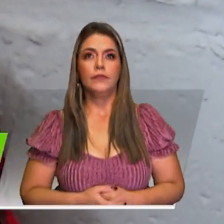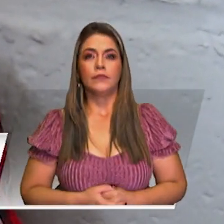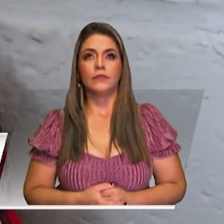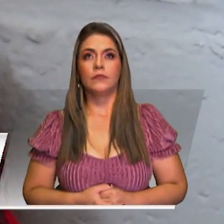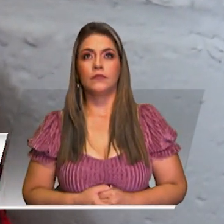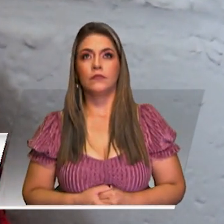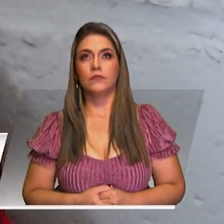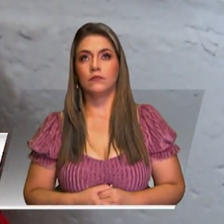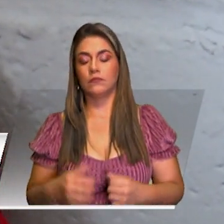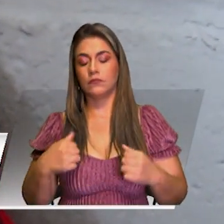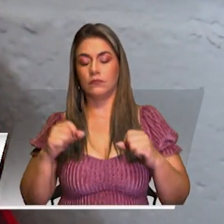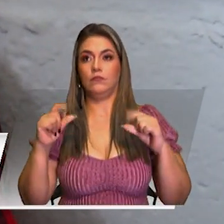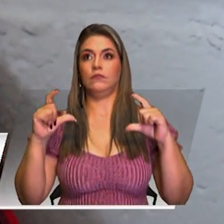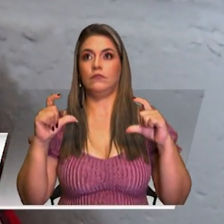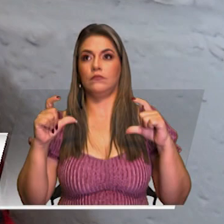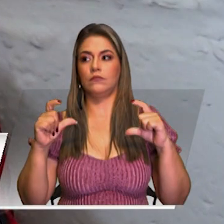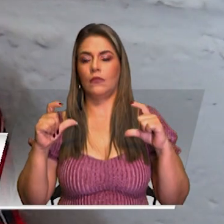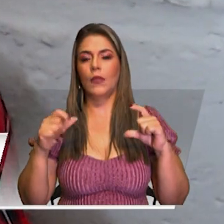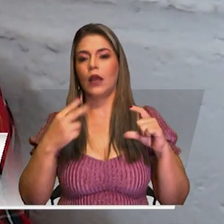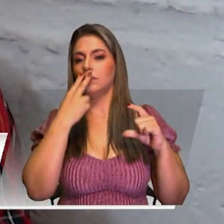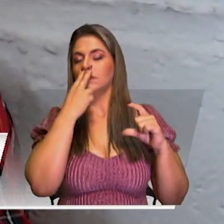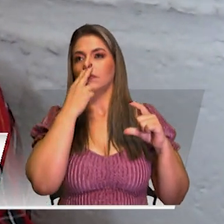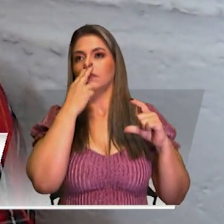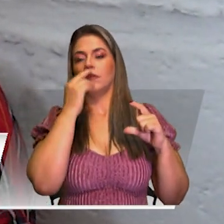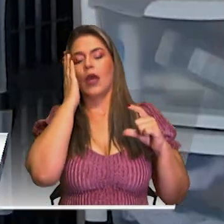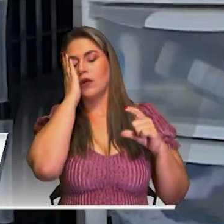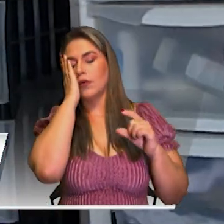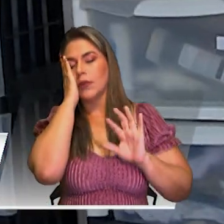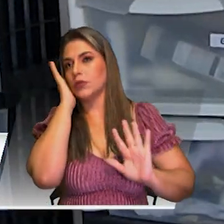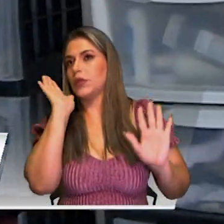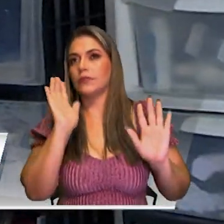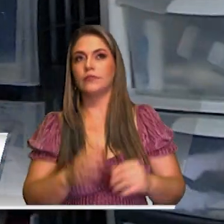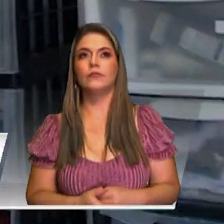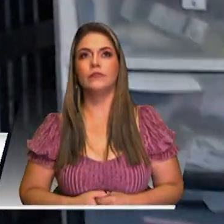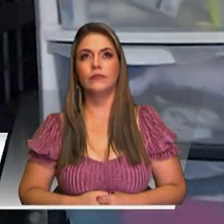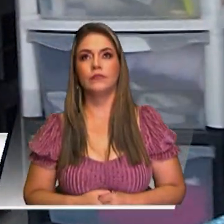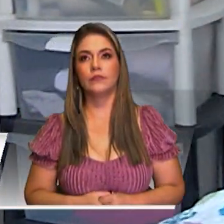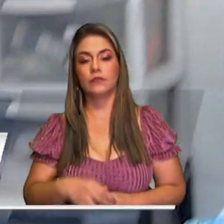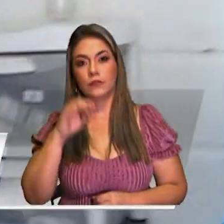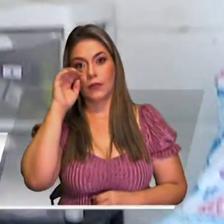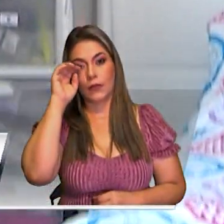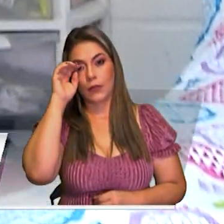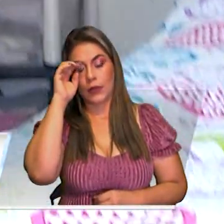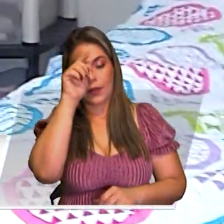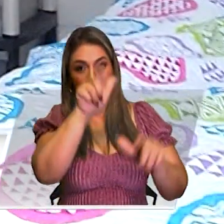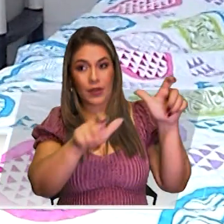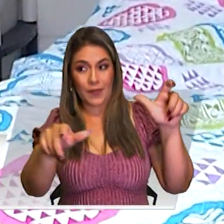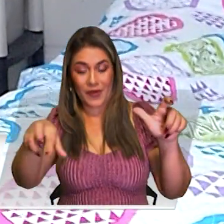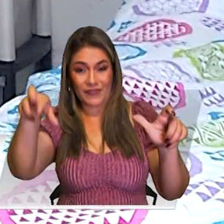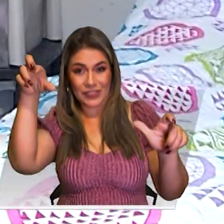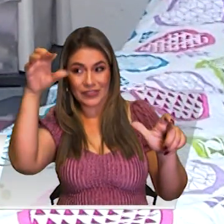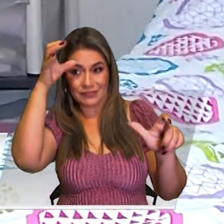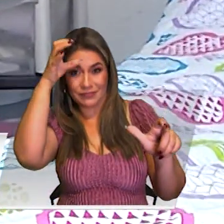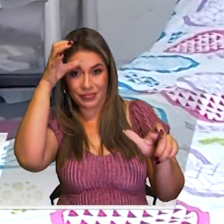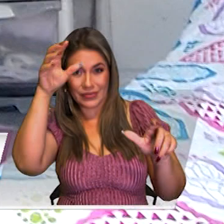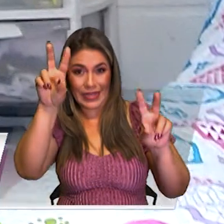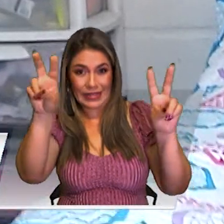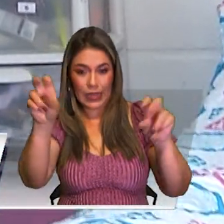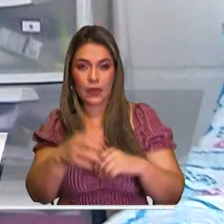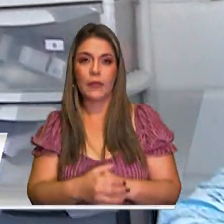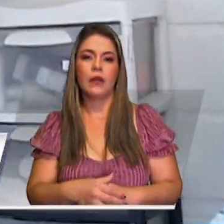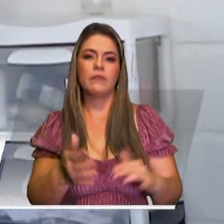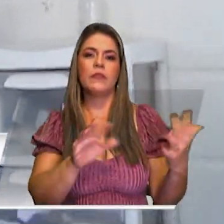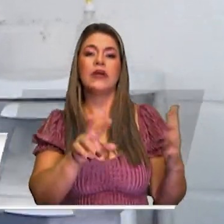Si está uno despierto, usarlo mientras esté despierto. Si está uno dormido, pues dormido está. Según expertos en el tema, en Antioquia hay unas 70.000